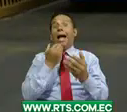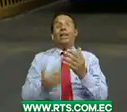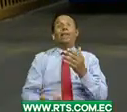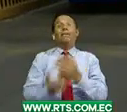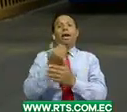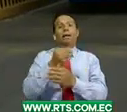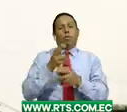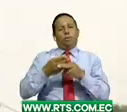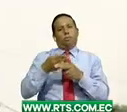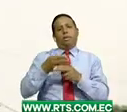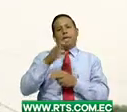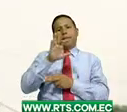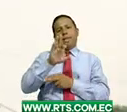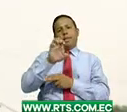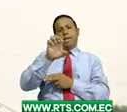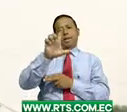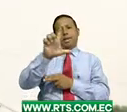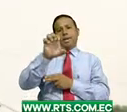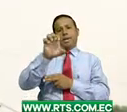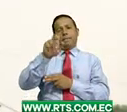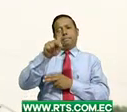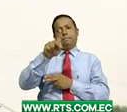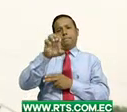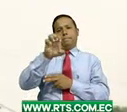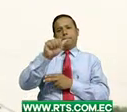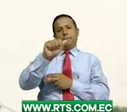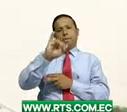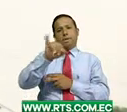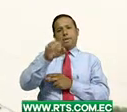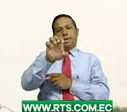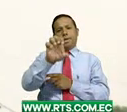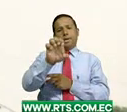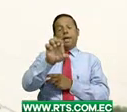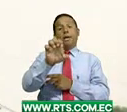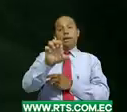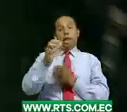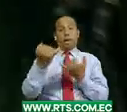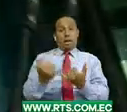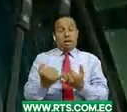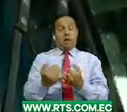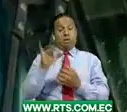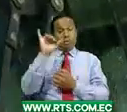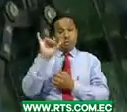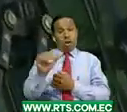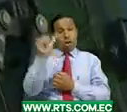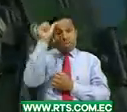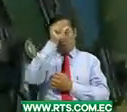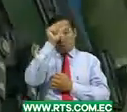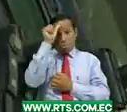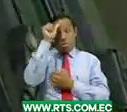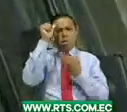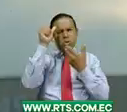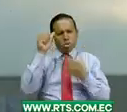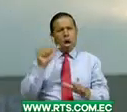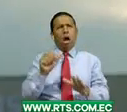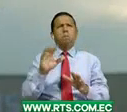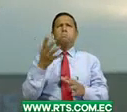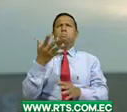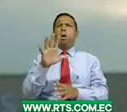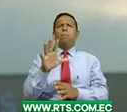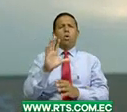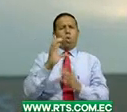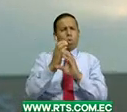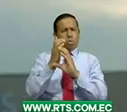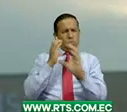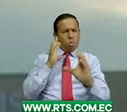Autoridades de tránsito dieron detalles del nuevo sistema que se aplica. A partir de este fin de semana existen ya, me parece que, tres cooperativas, las